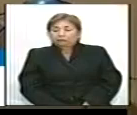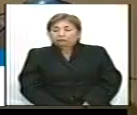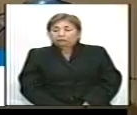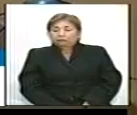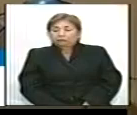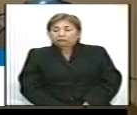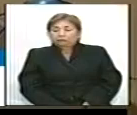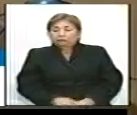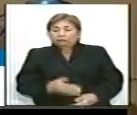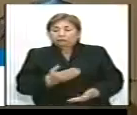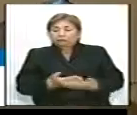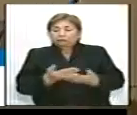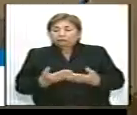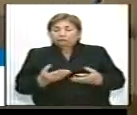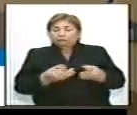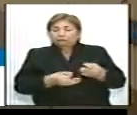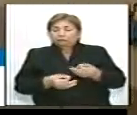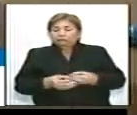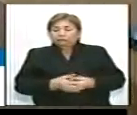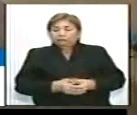en consecuencia.